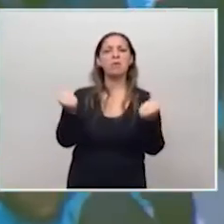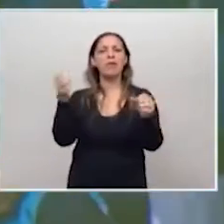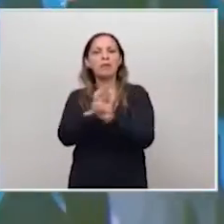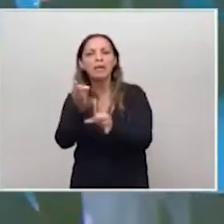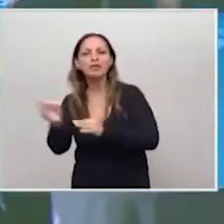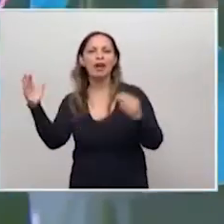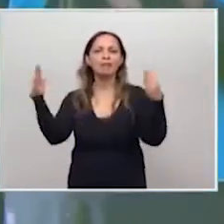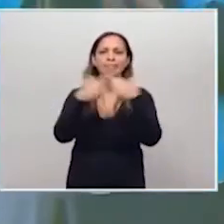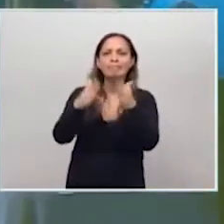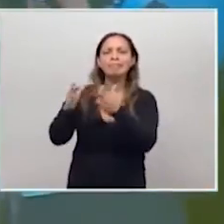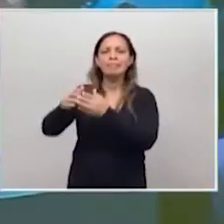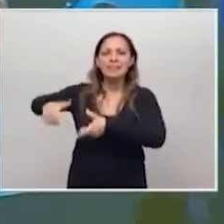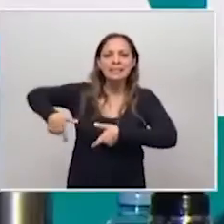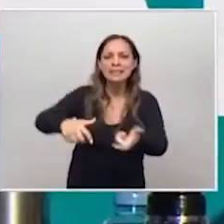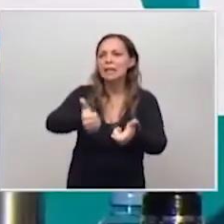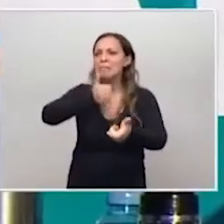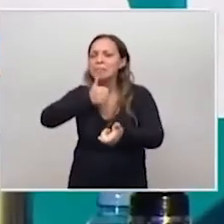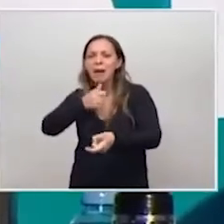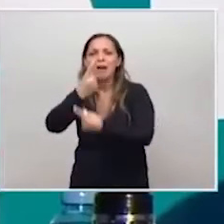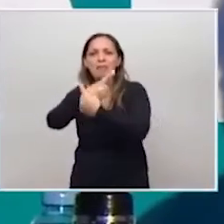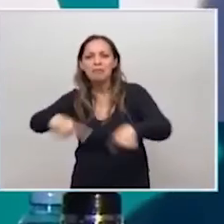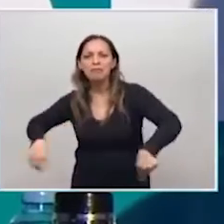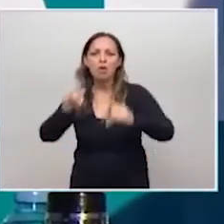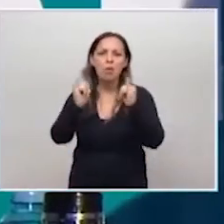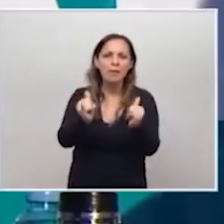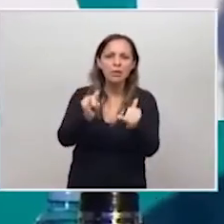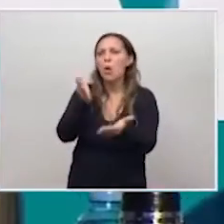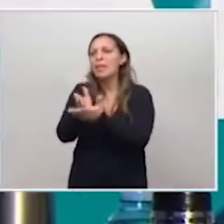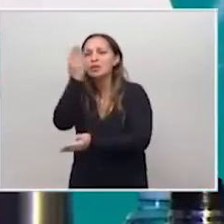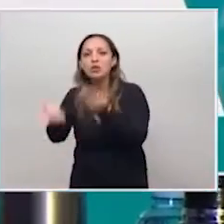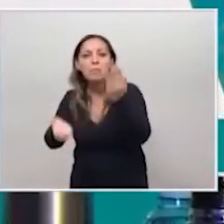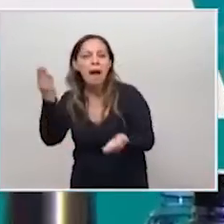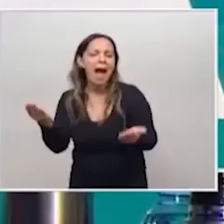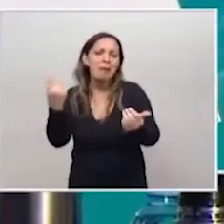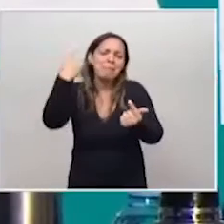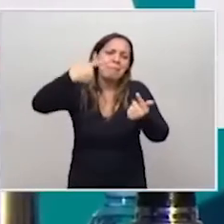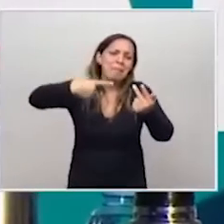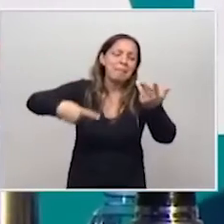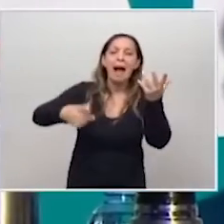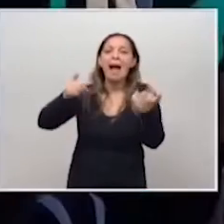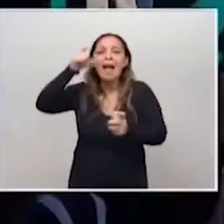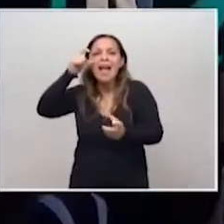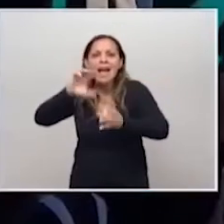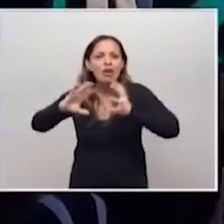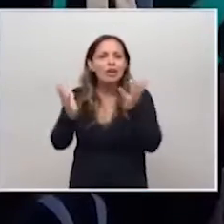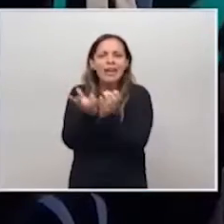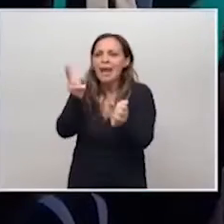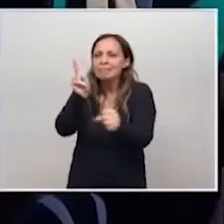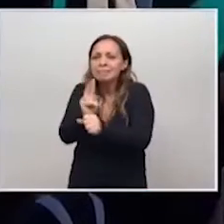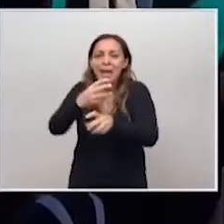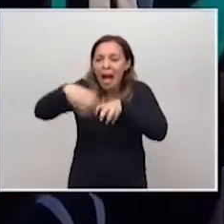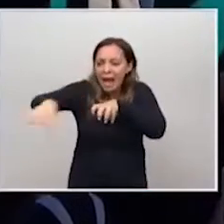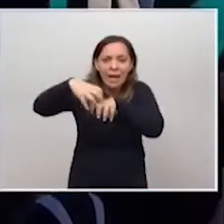vivienda, saneamiento, juventud, derechos humanos, ecología. En todas las